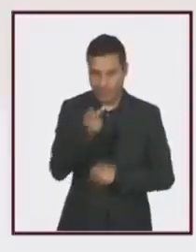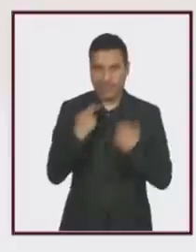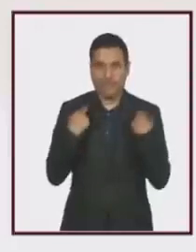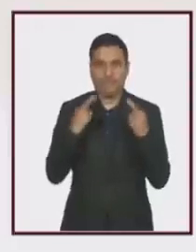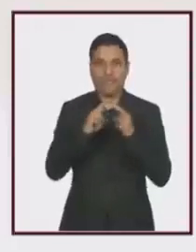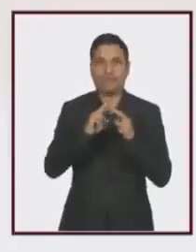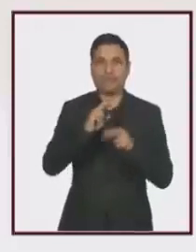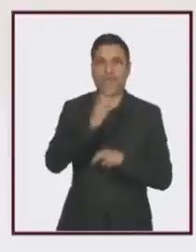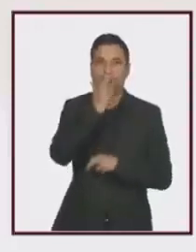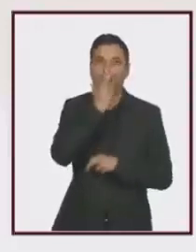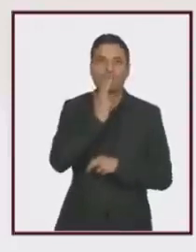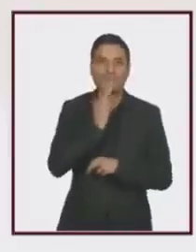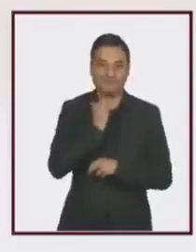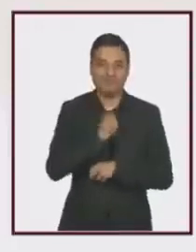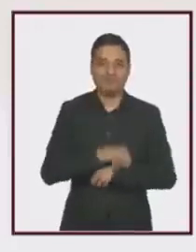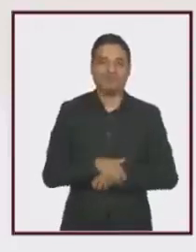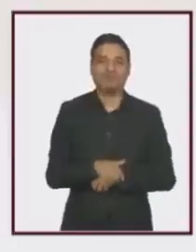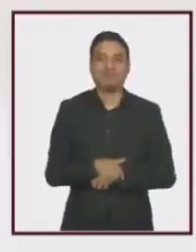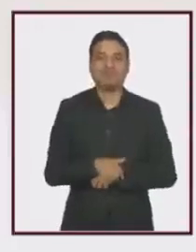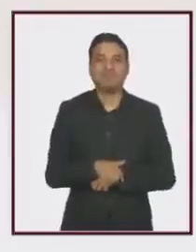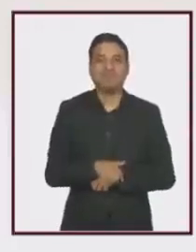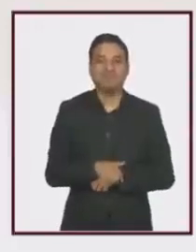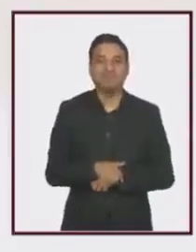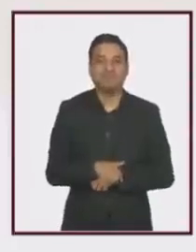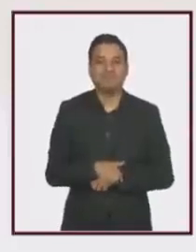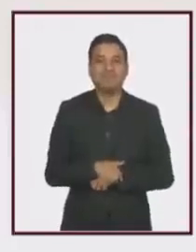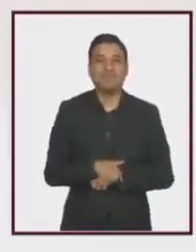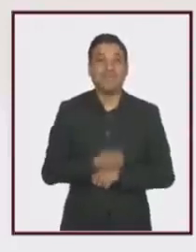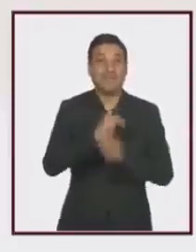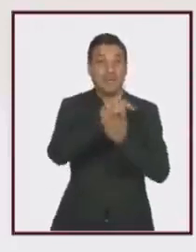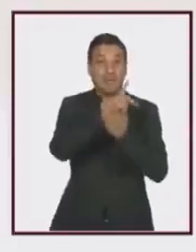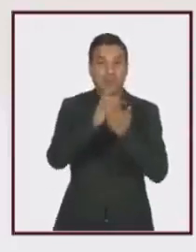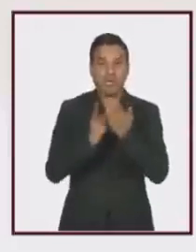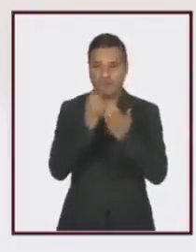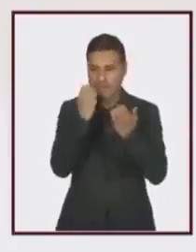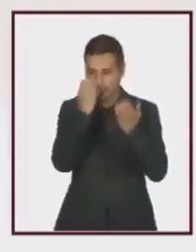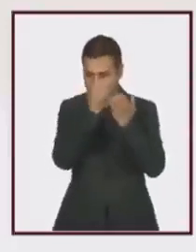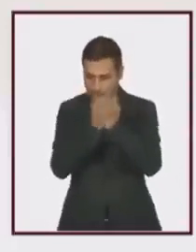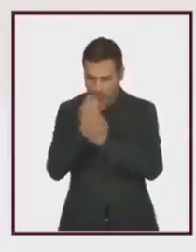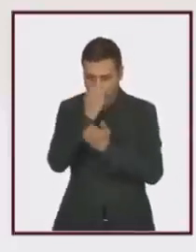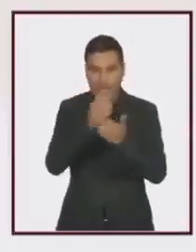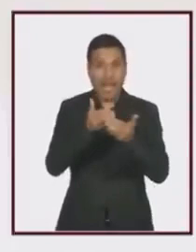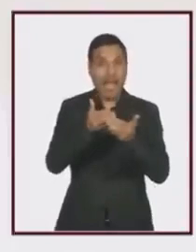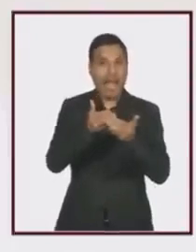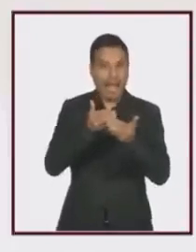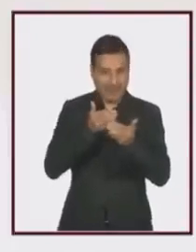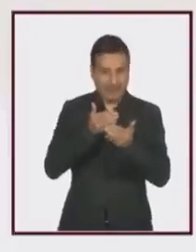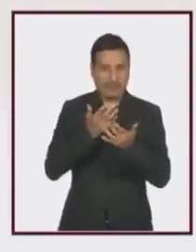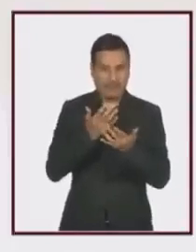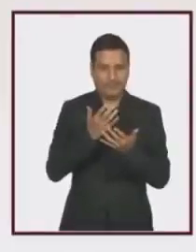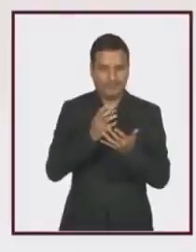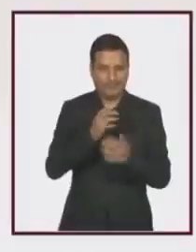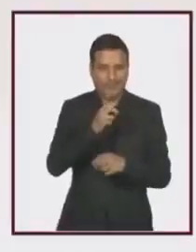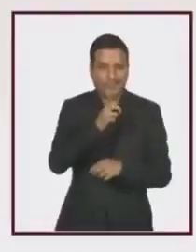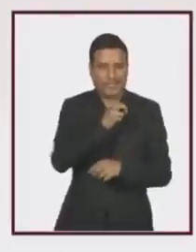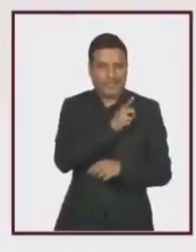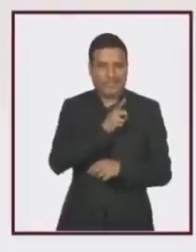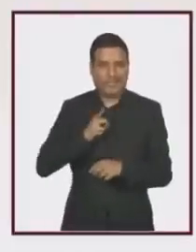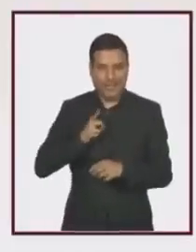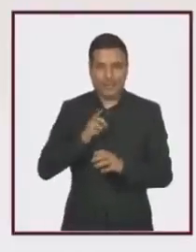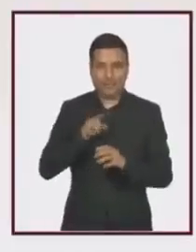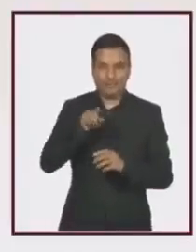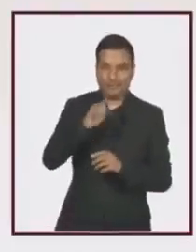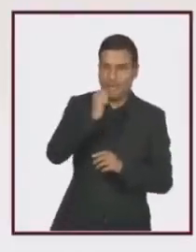profesora Dulce Roa. El programa analítico parte de un diagnóstico que implica los conocimientos y saberes de